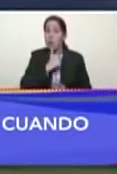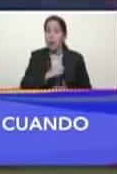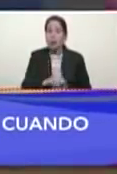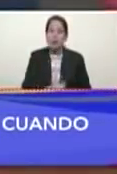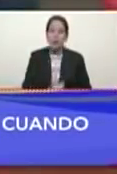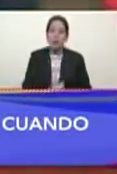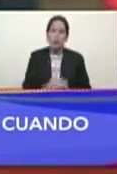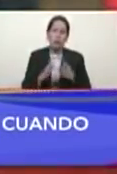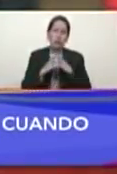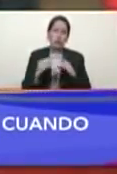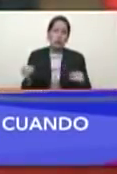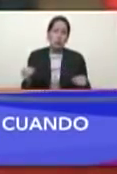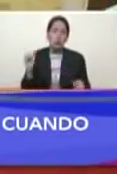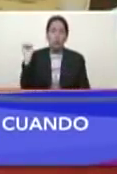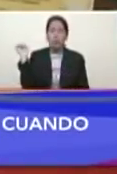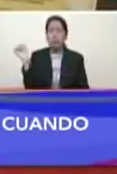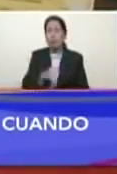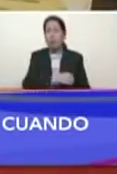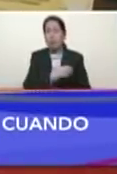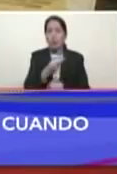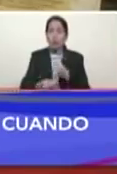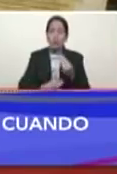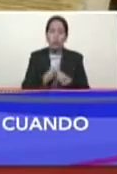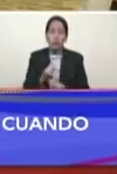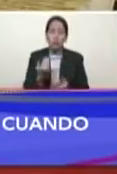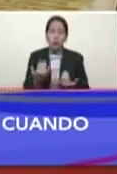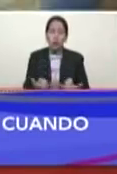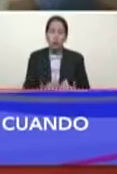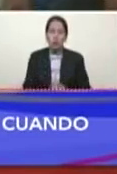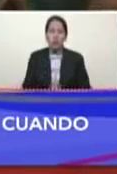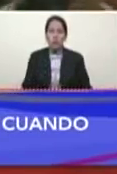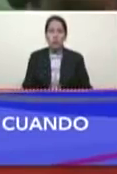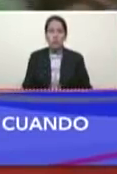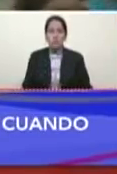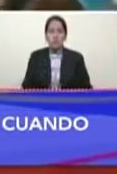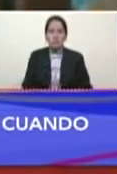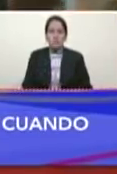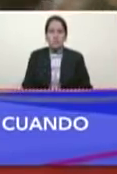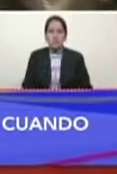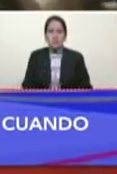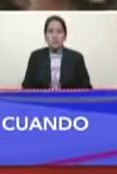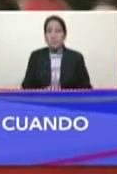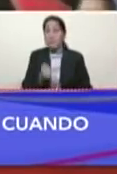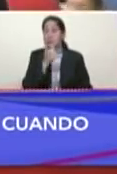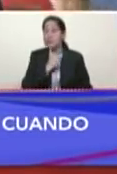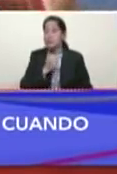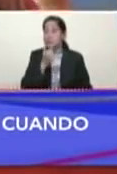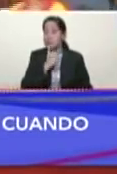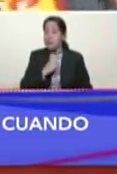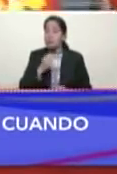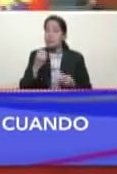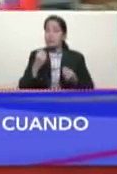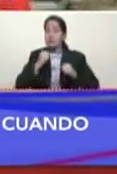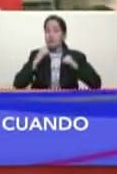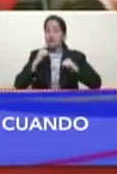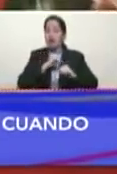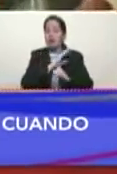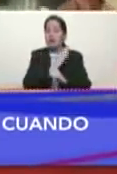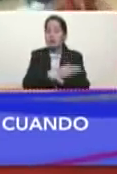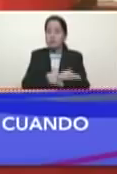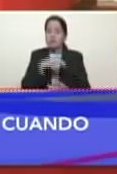toda la pela que nos han dado en estos meses. Ah, la soportamos con dignidad y aquí estamos de